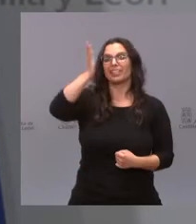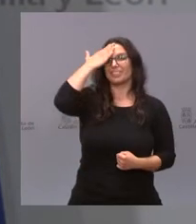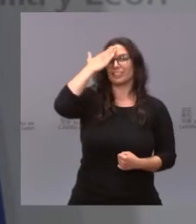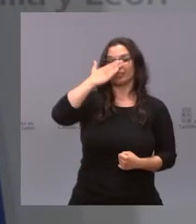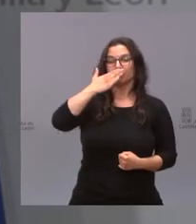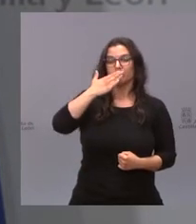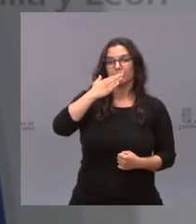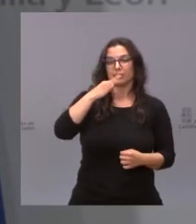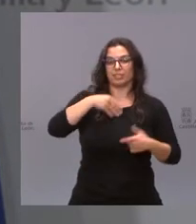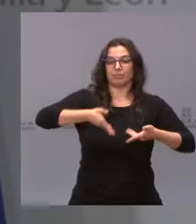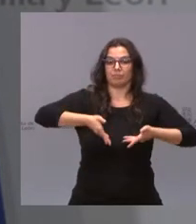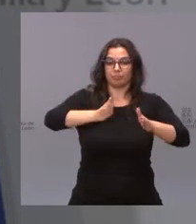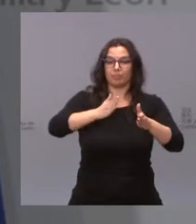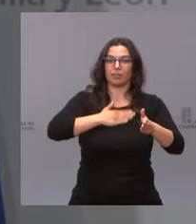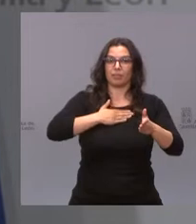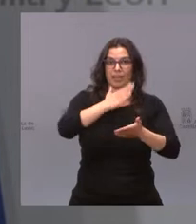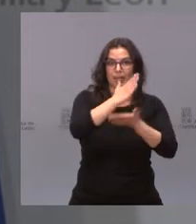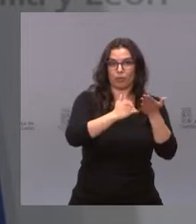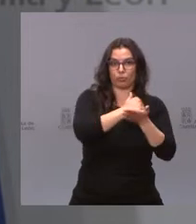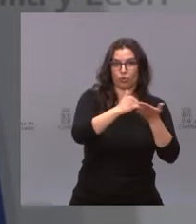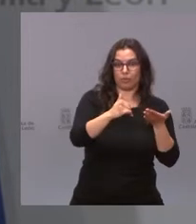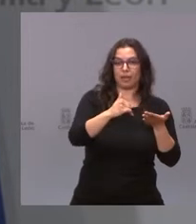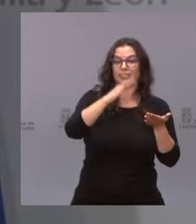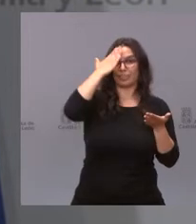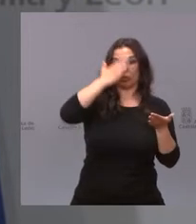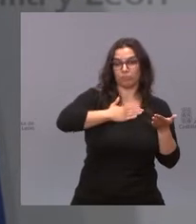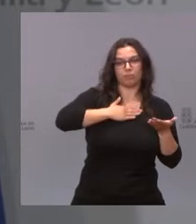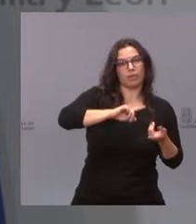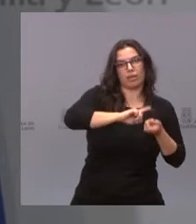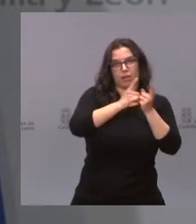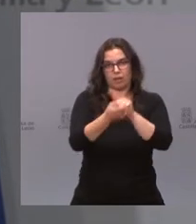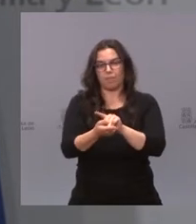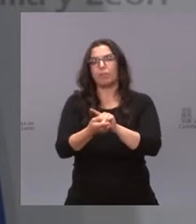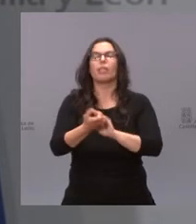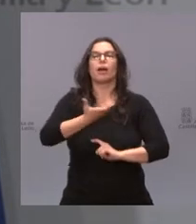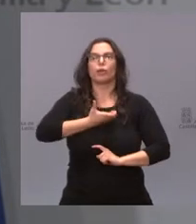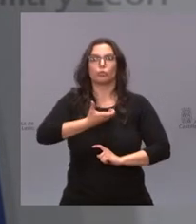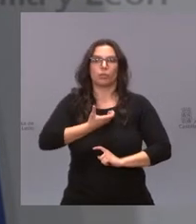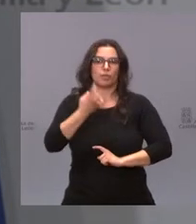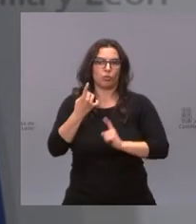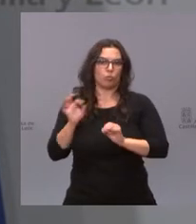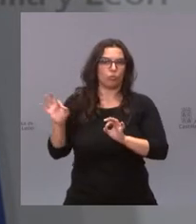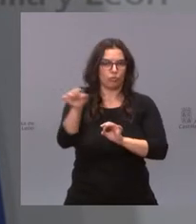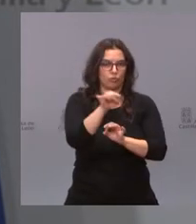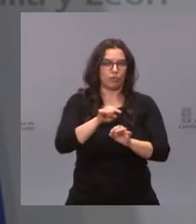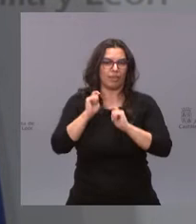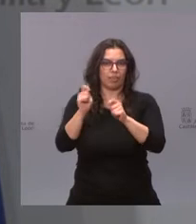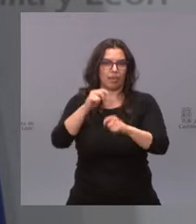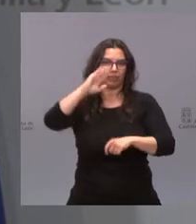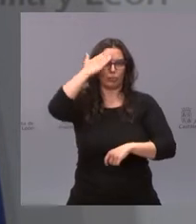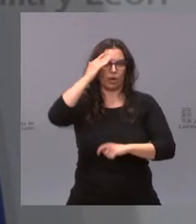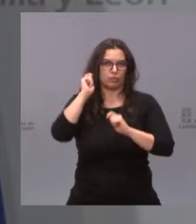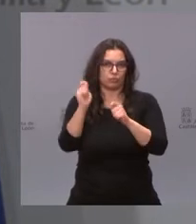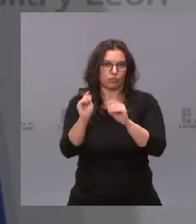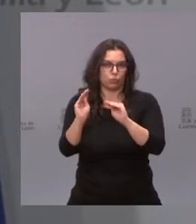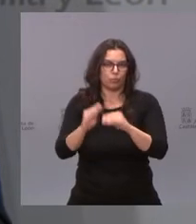de los tramos de carreteras autonómicas a favor de los ayuntamientos de Juzbado en Salamanca y San Leonardo de Yagüe en Soria.